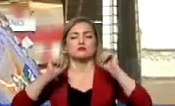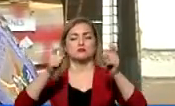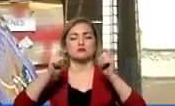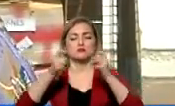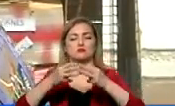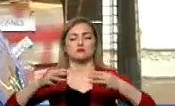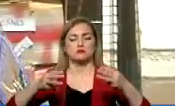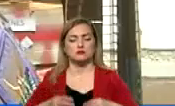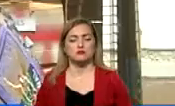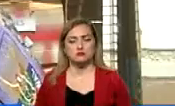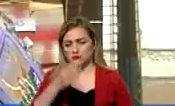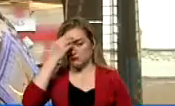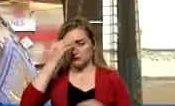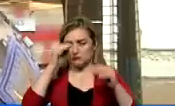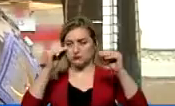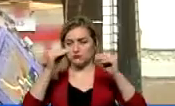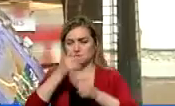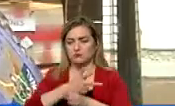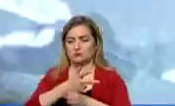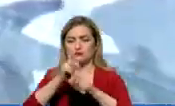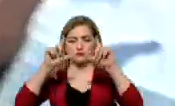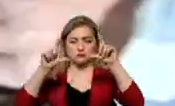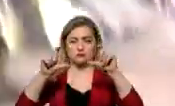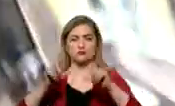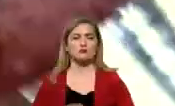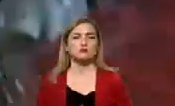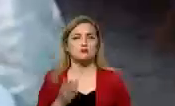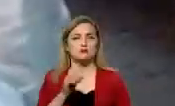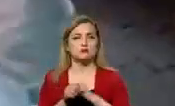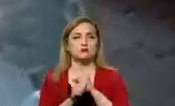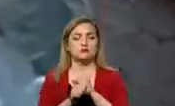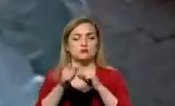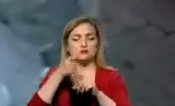este material educativo a través de videos, fotos. El año pasado, en